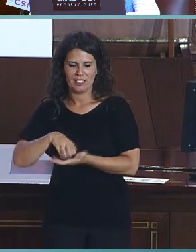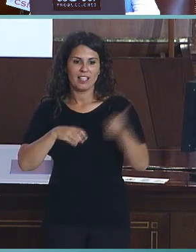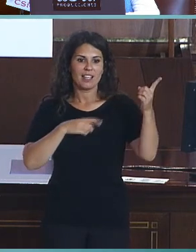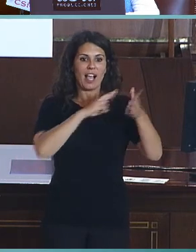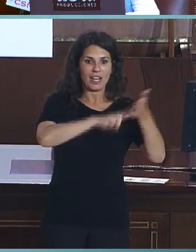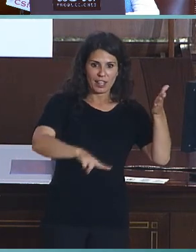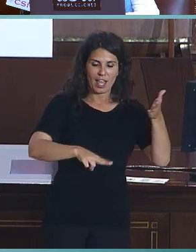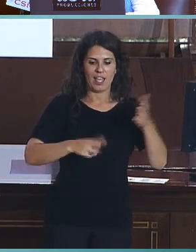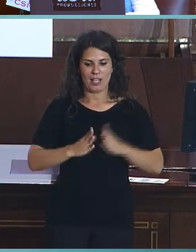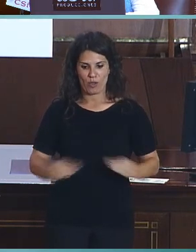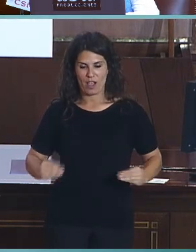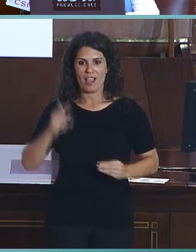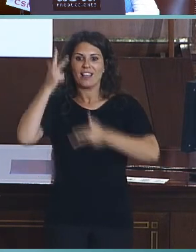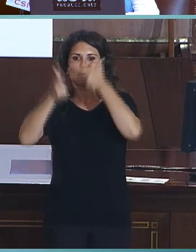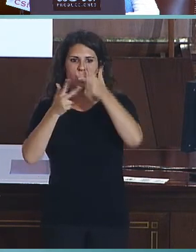Andalucía o Euskadi.